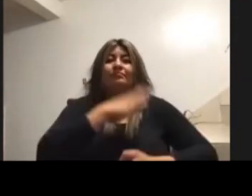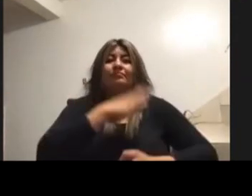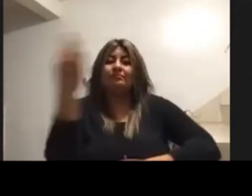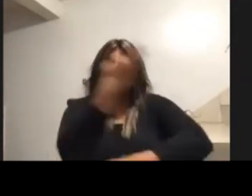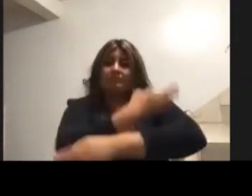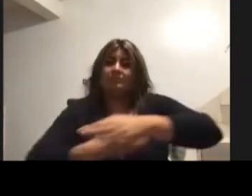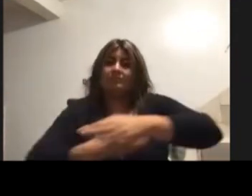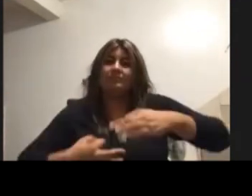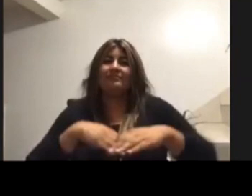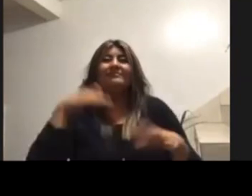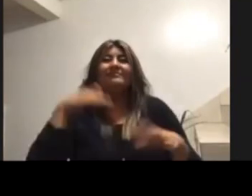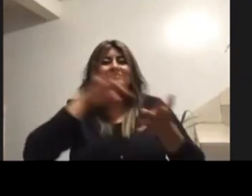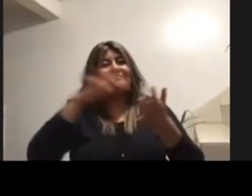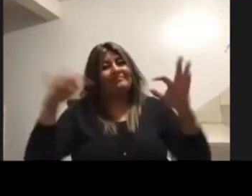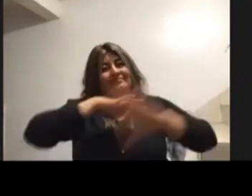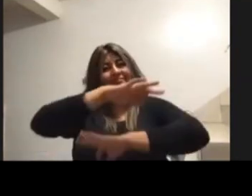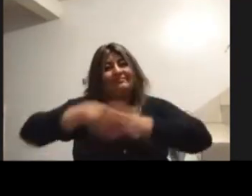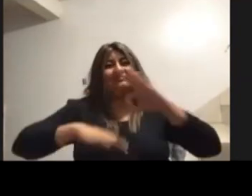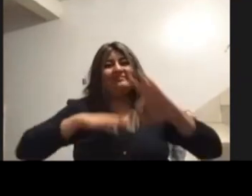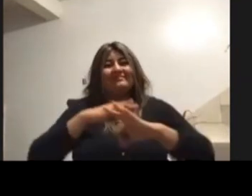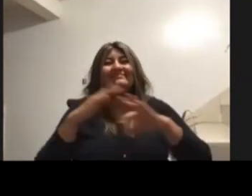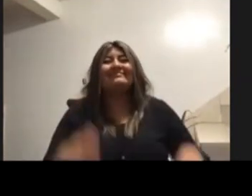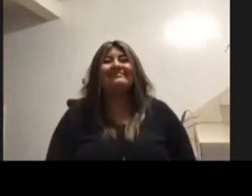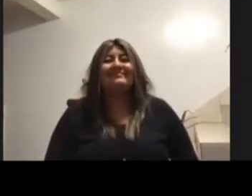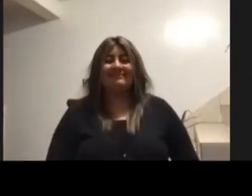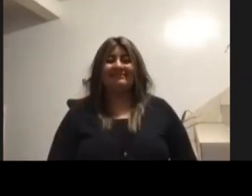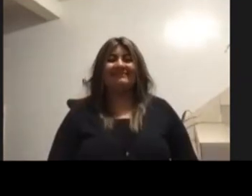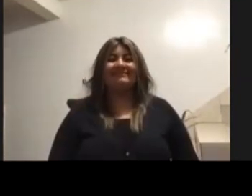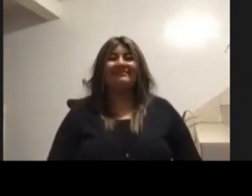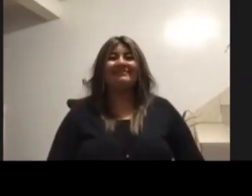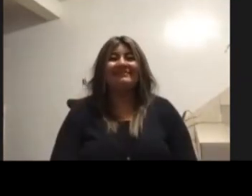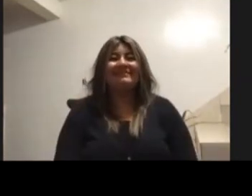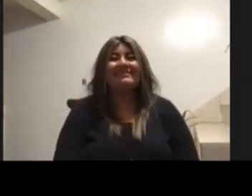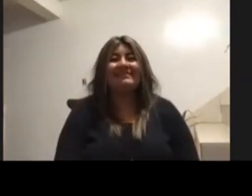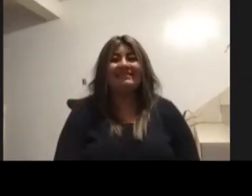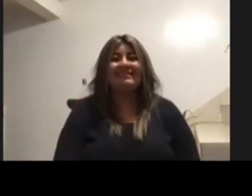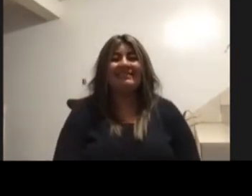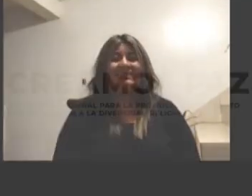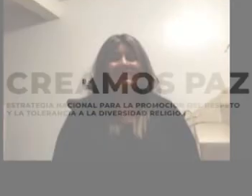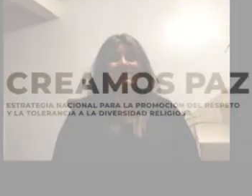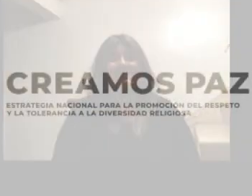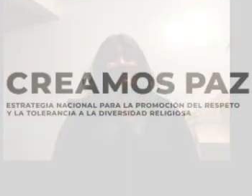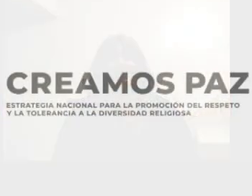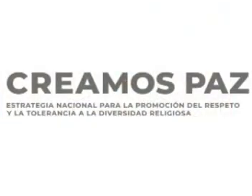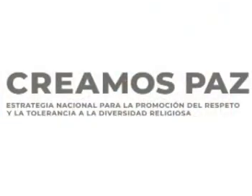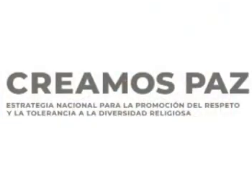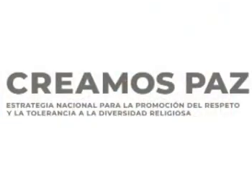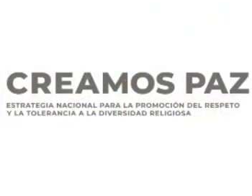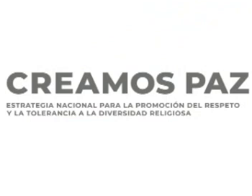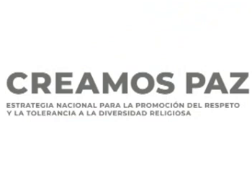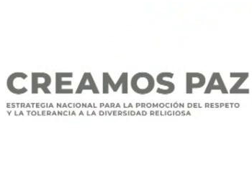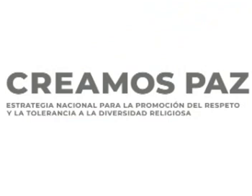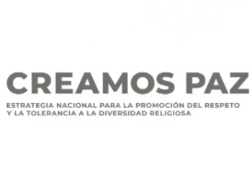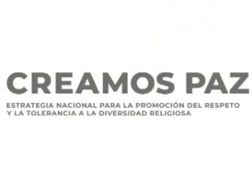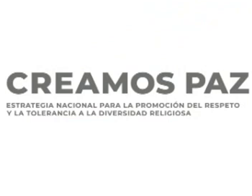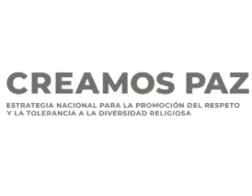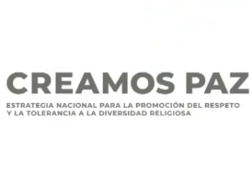todos. Gusto de verlos. Igualmente, bye. Muchas gracias, bye. Mucho gusto saludarlos. Igualmente.